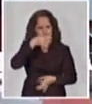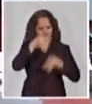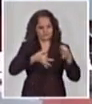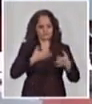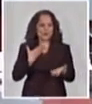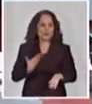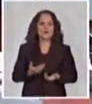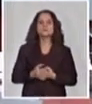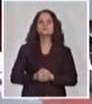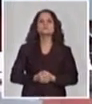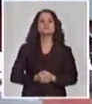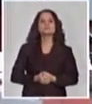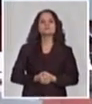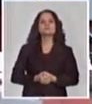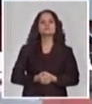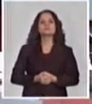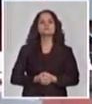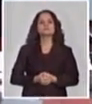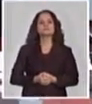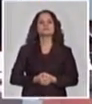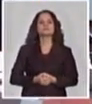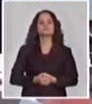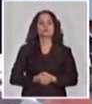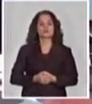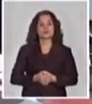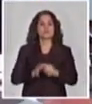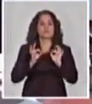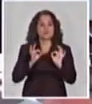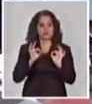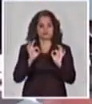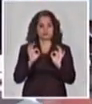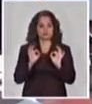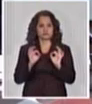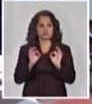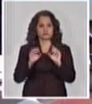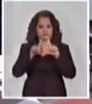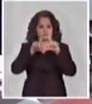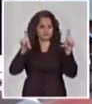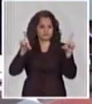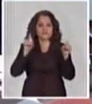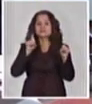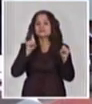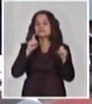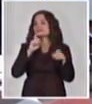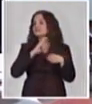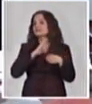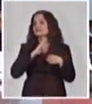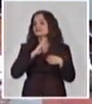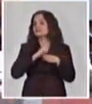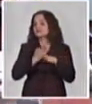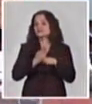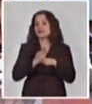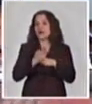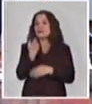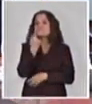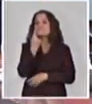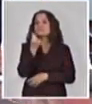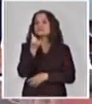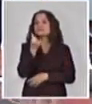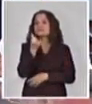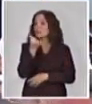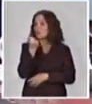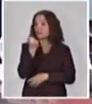el concepto de precios especulativos y abusivos. En estos momentos se han